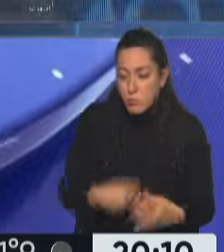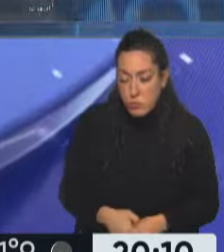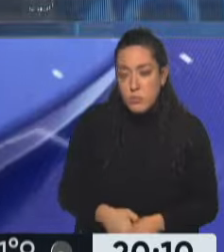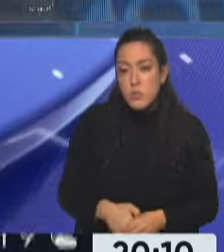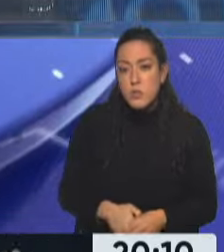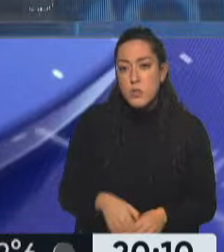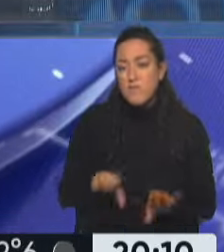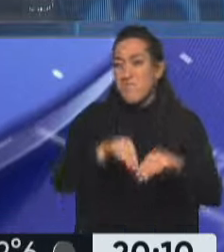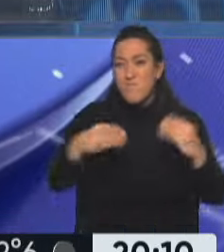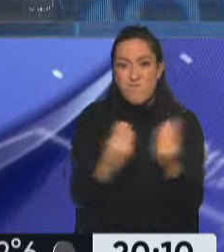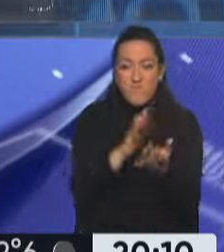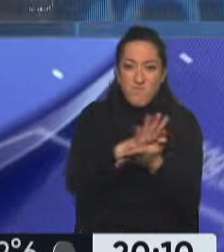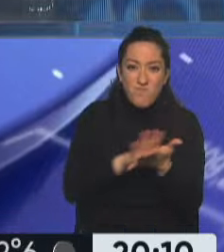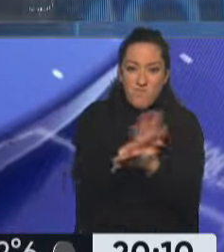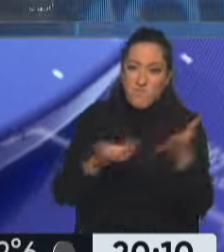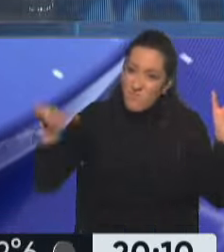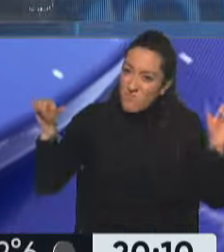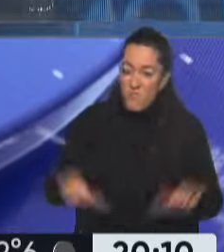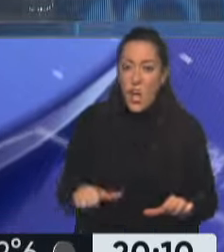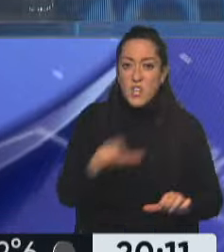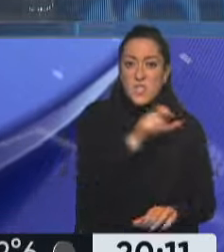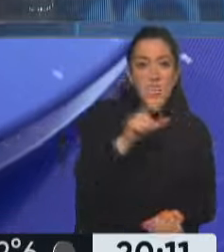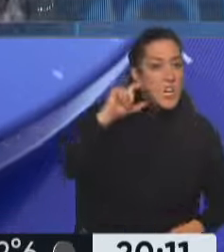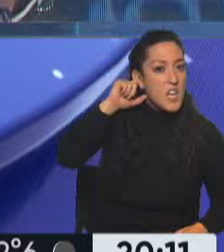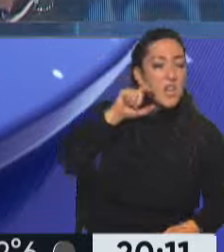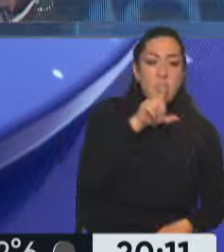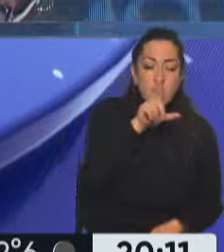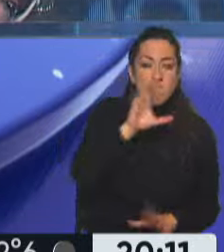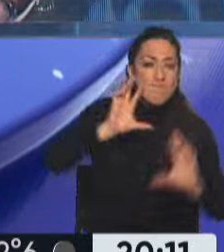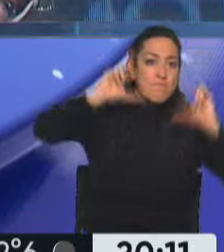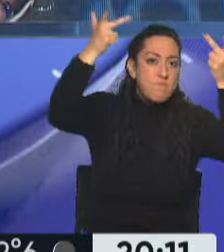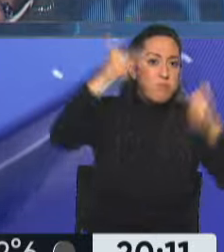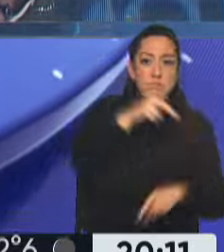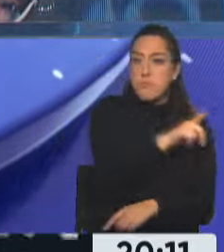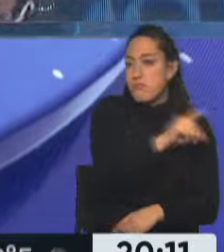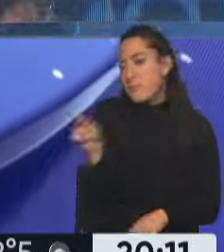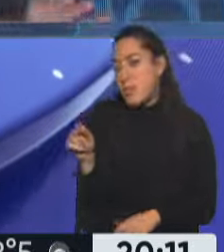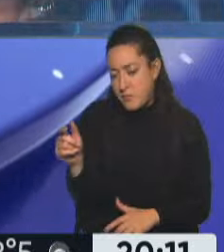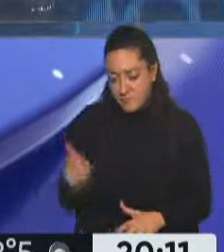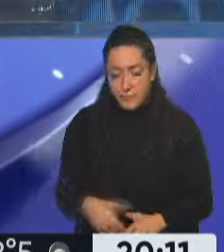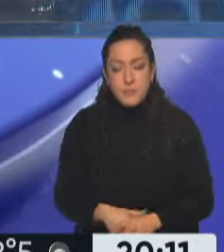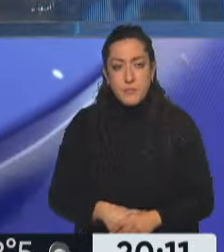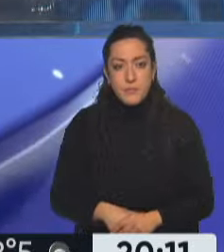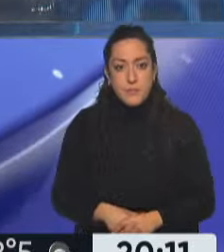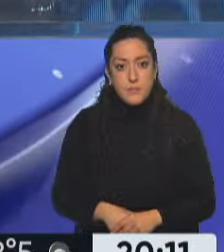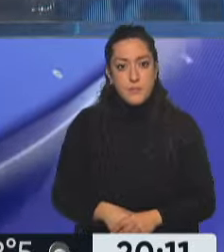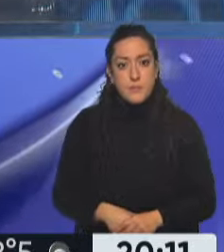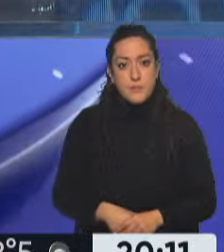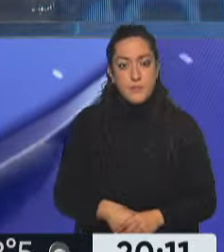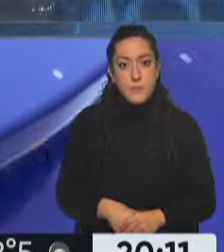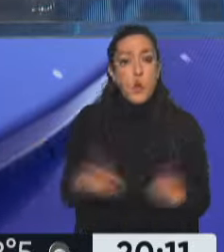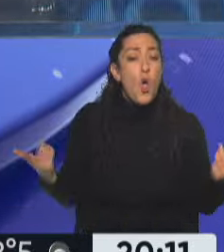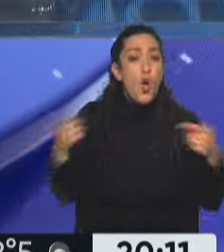buen resultado esas negociaciones, la CGT se fue enojada de esa mesa, de hecho, bueno, en el Consejo